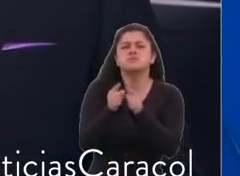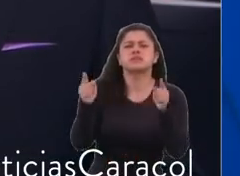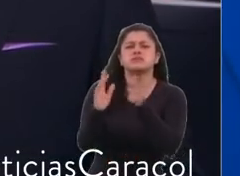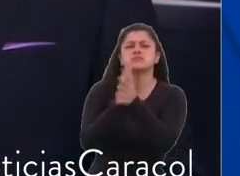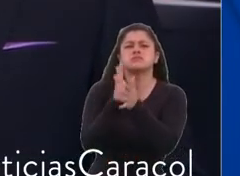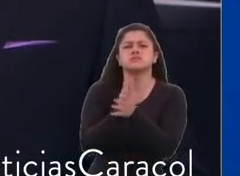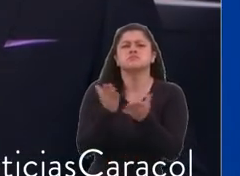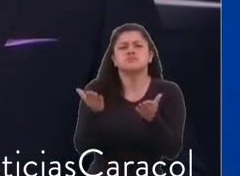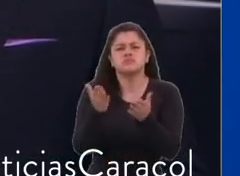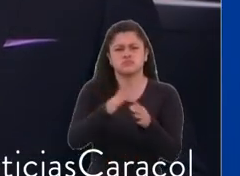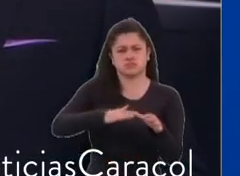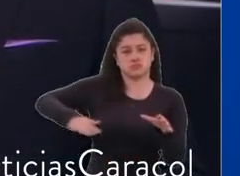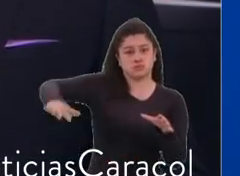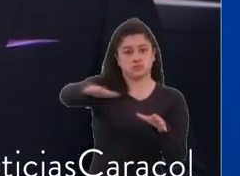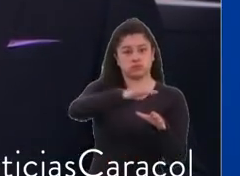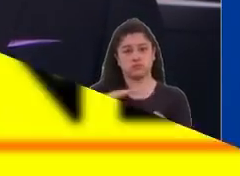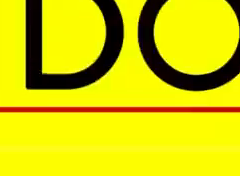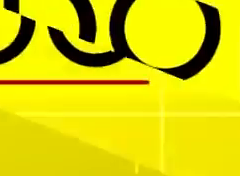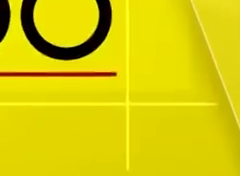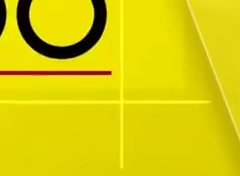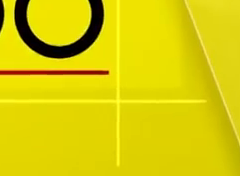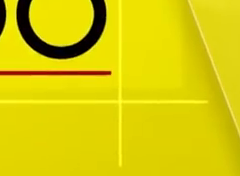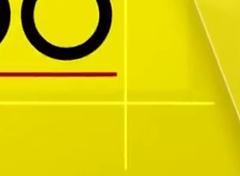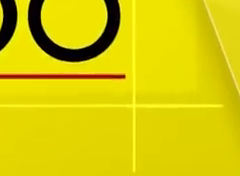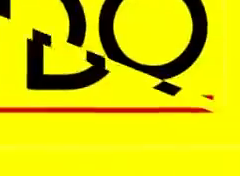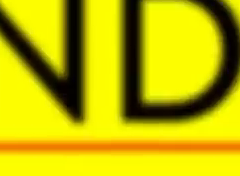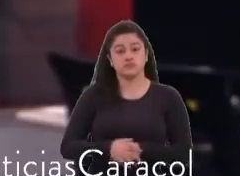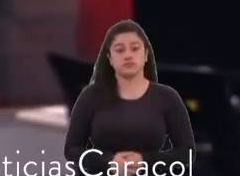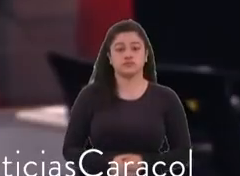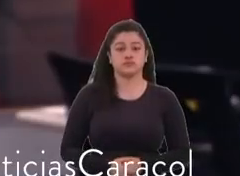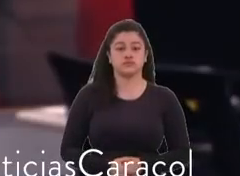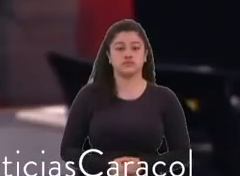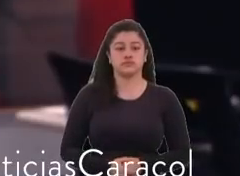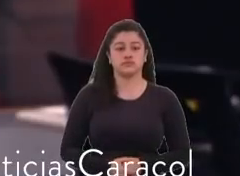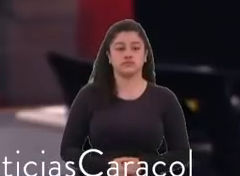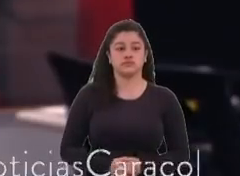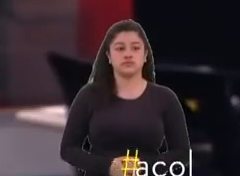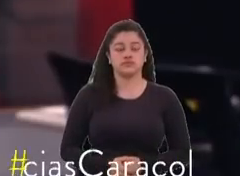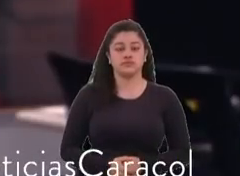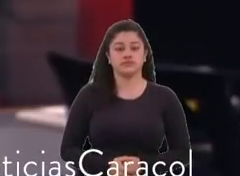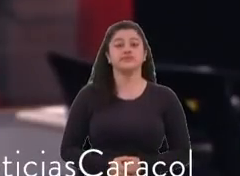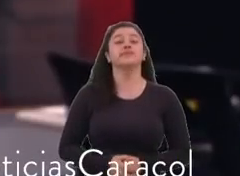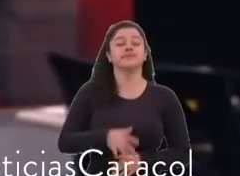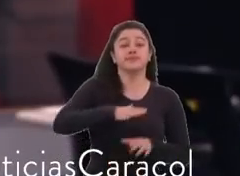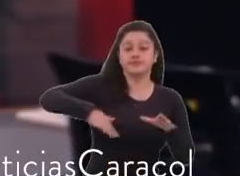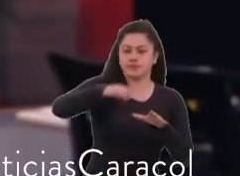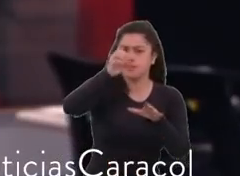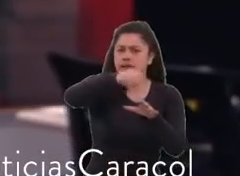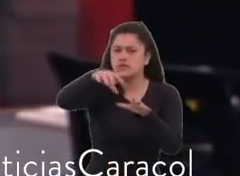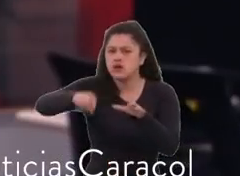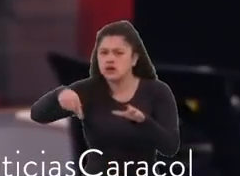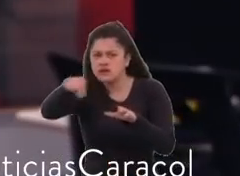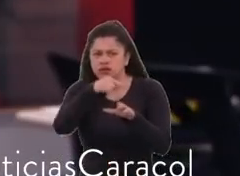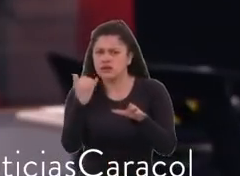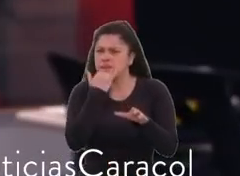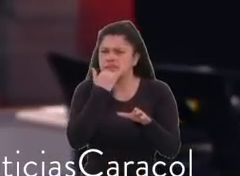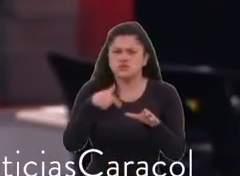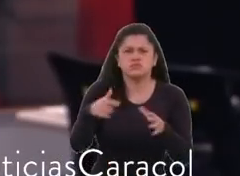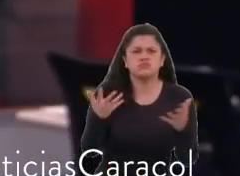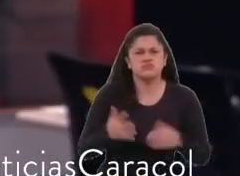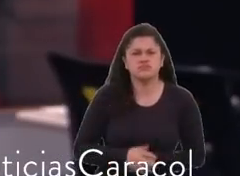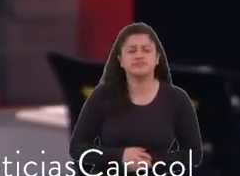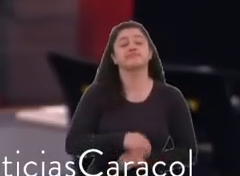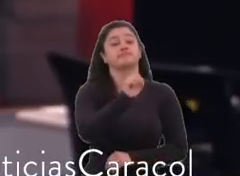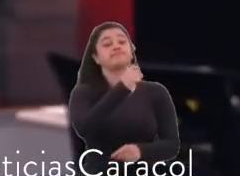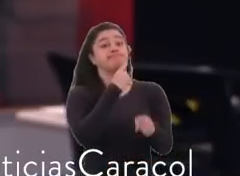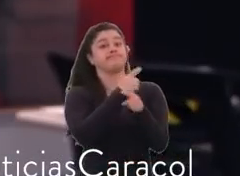basura? Totalmente. Uno de los paraísos del mundo y de nuestro país, del Pacífico, lamentablemente no tiene un